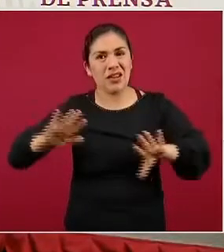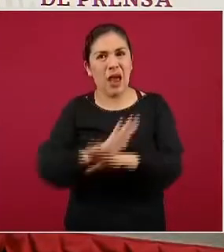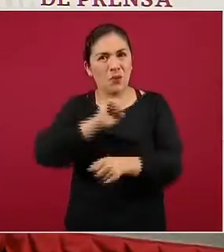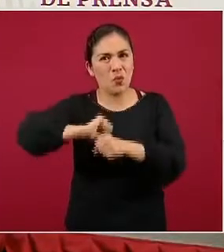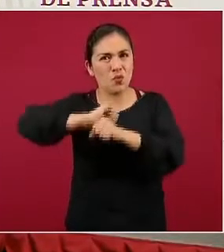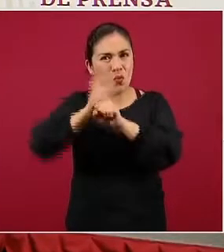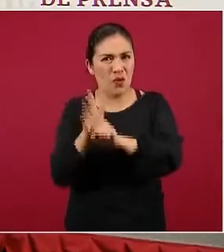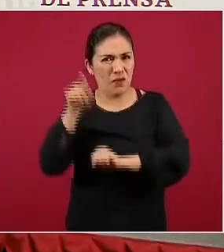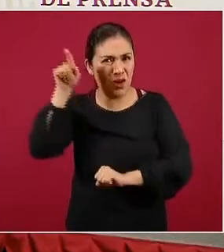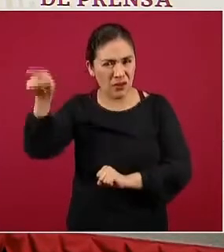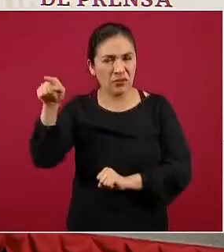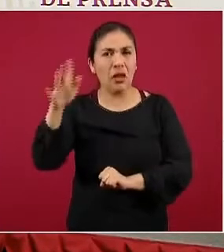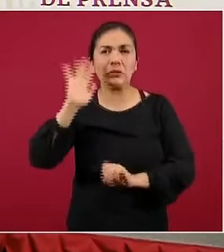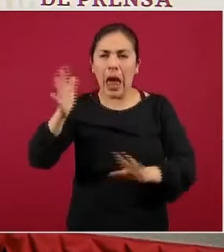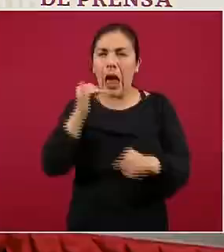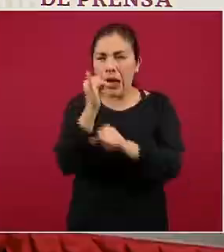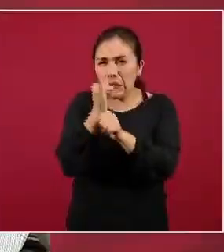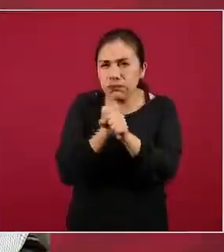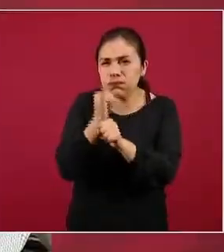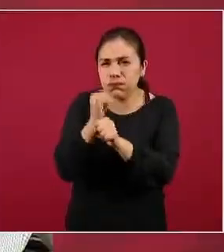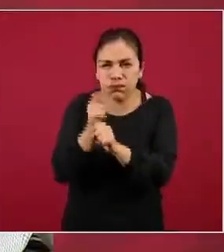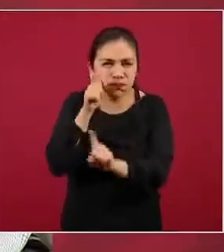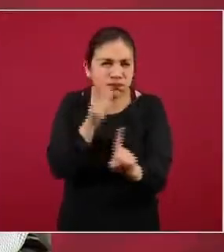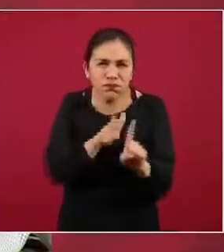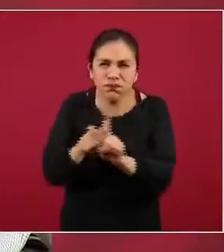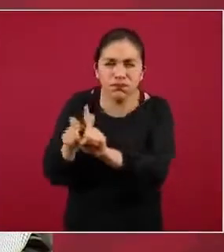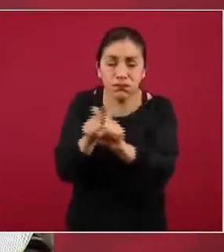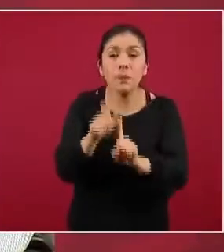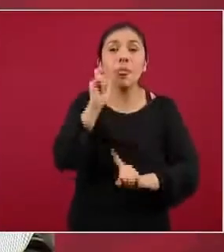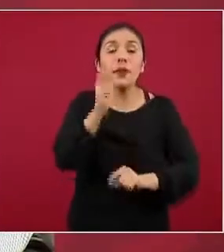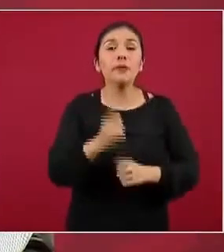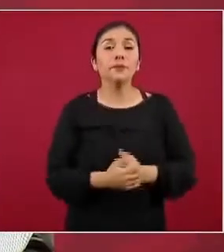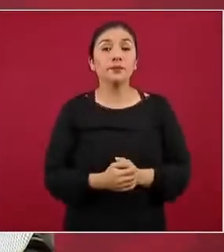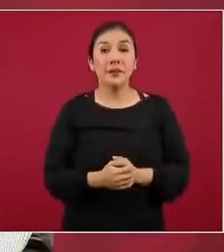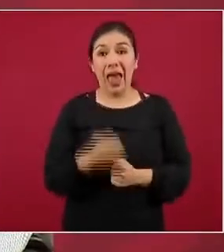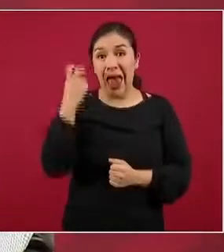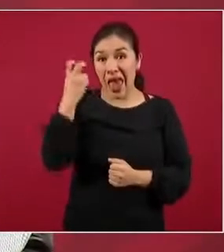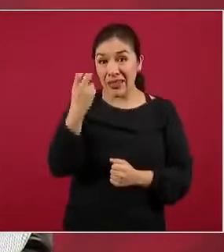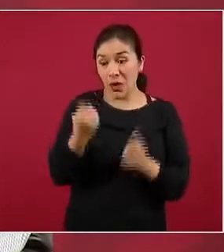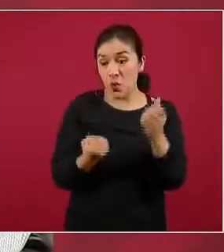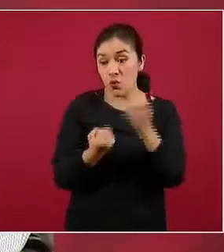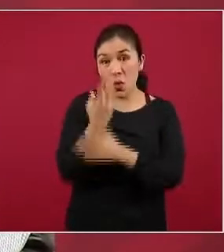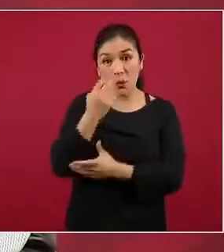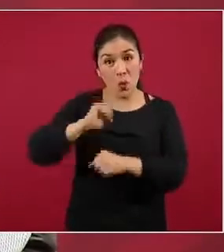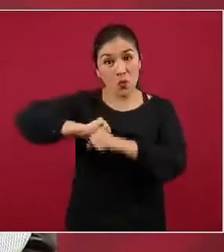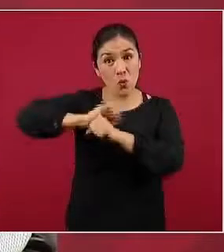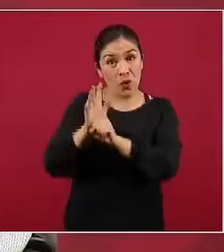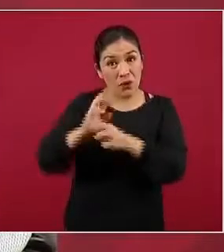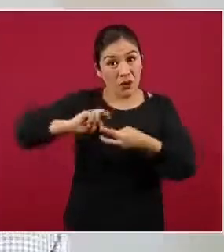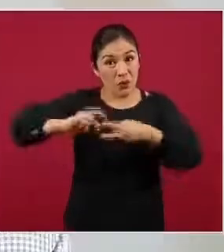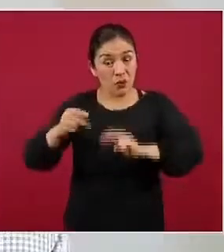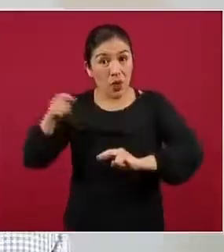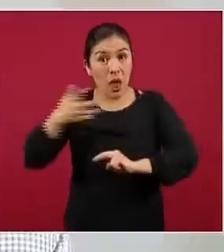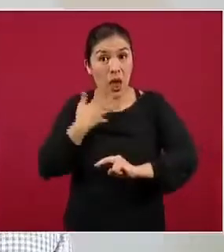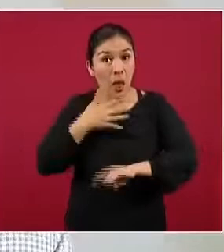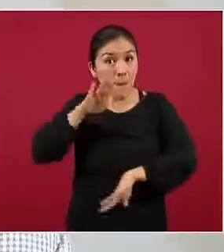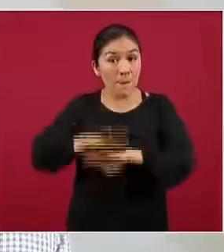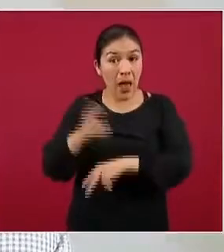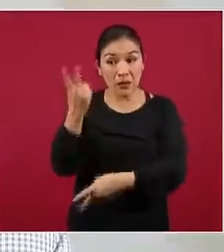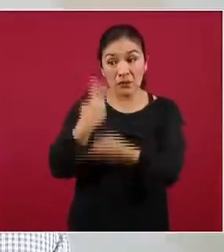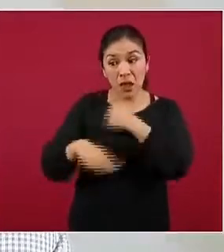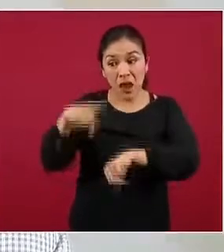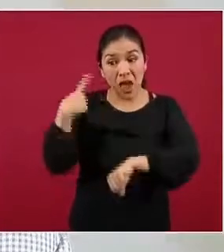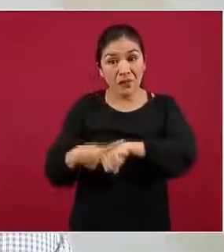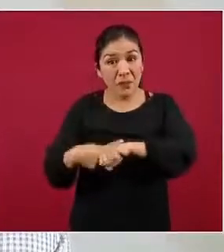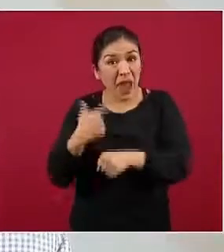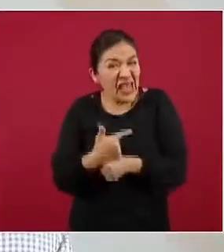cuales entonces han investigado y dado seguimiento, es que esta nueva variante no ha demostrado generar enfermedad más